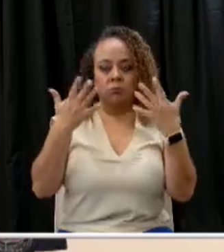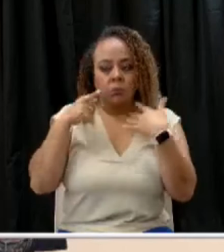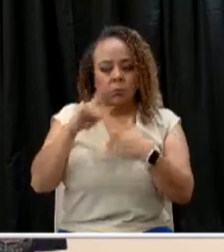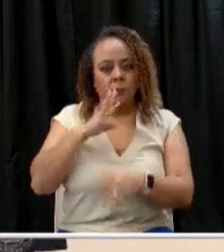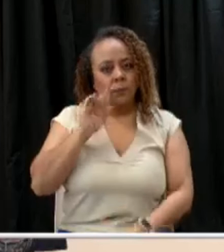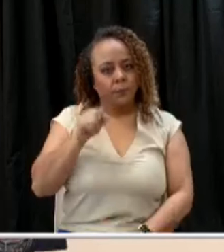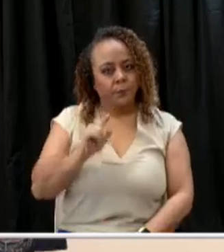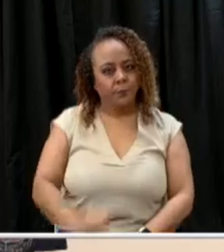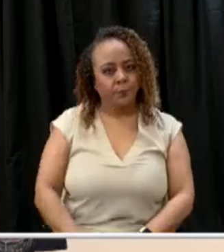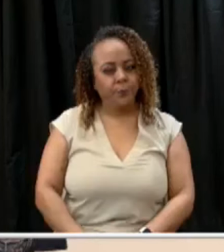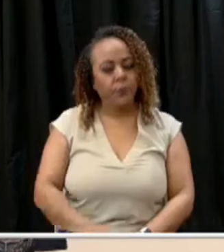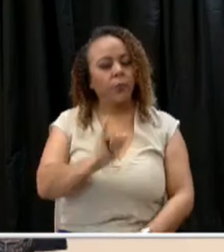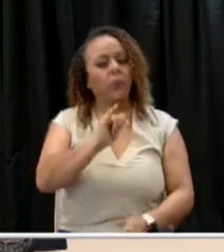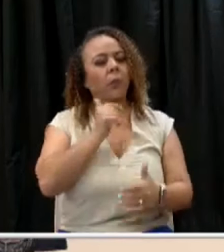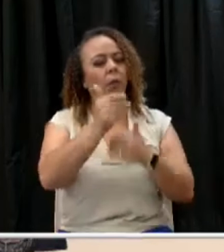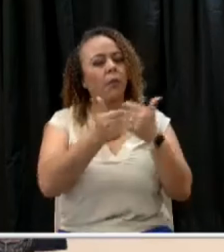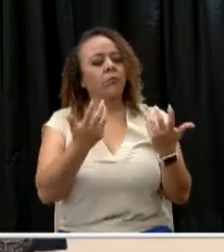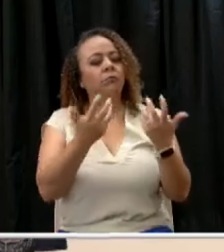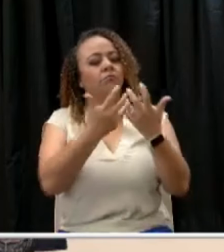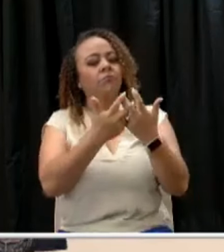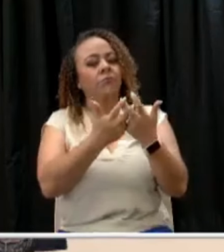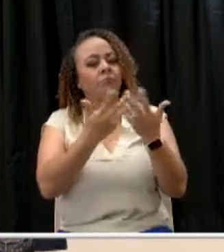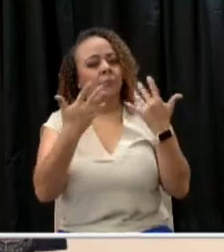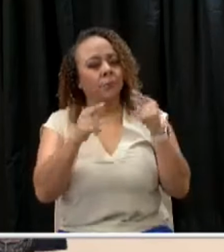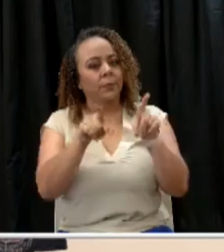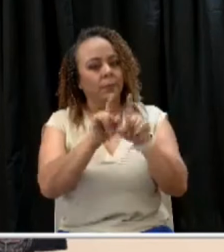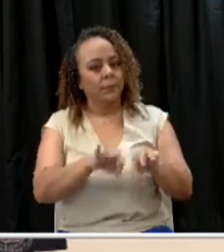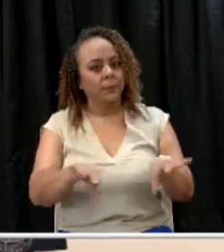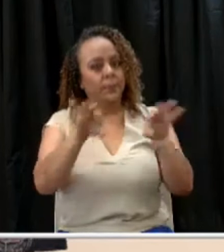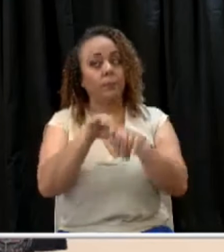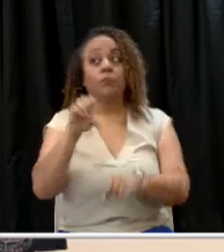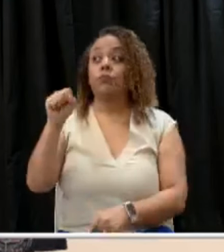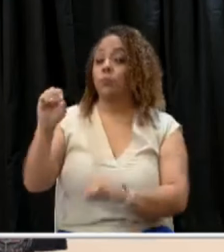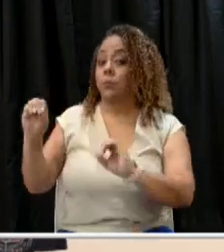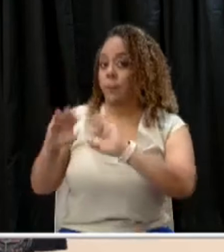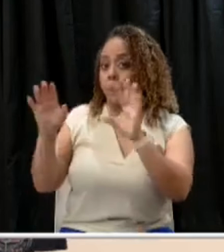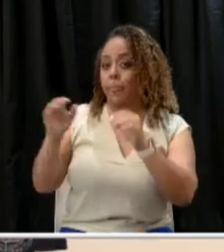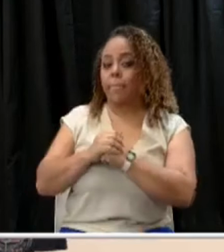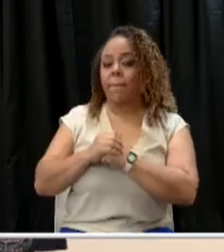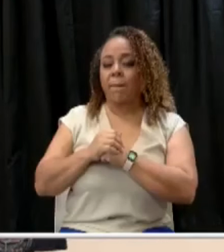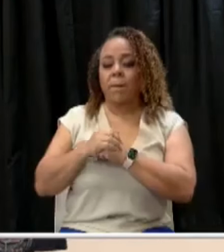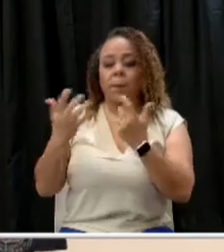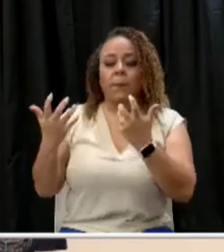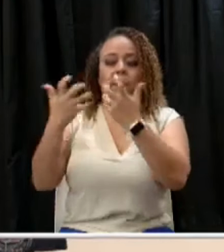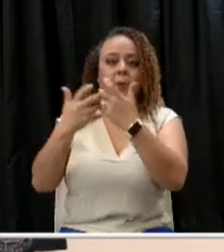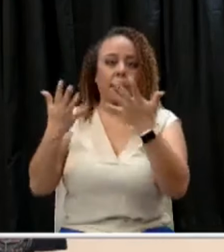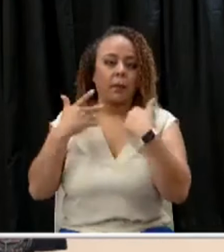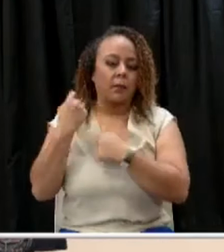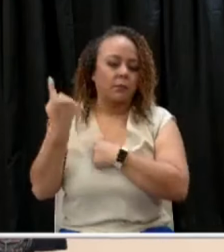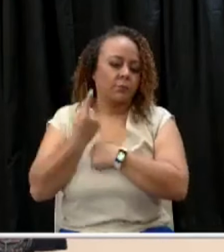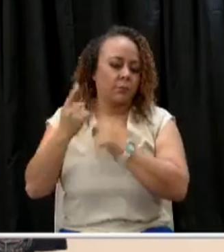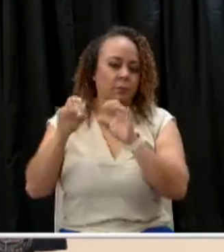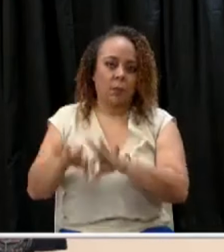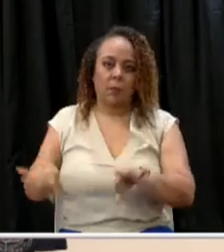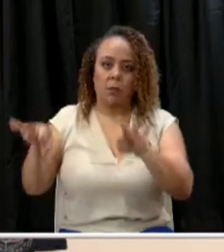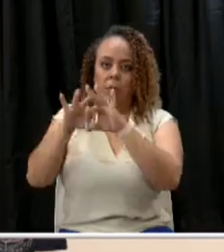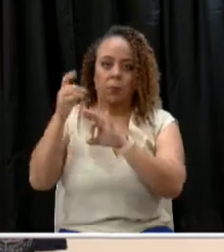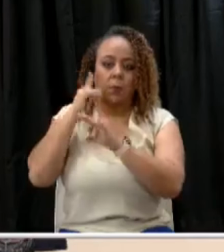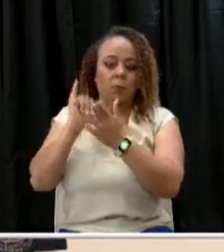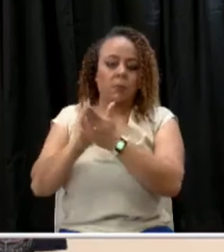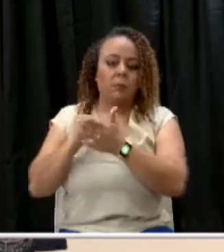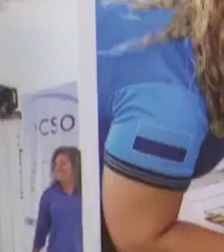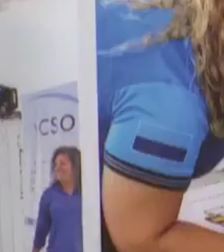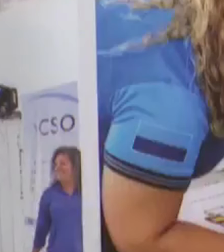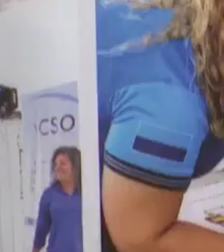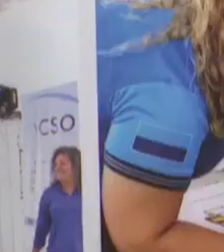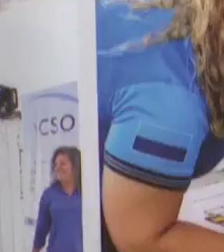hablando. ¿Este proceso de aclimatación también es importante, Esteban? Sí, claro. La aclimatación siempre es importantísimo porque es uno de los